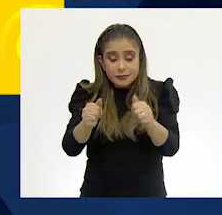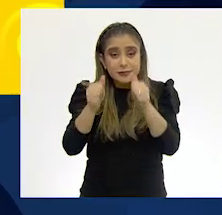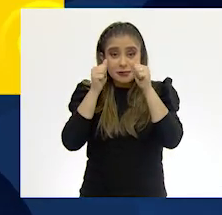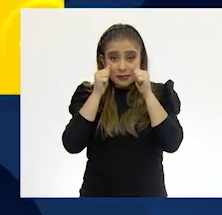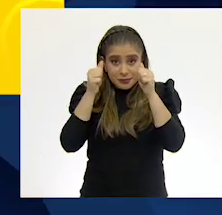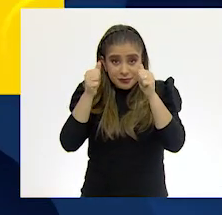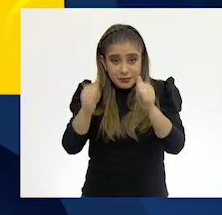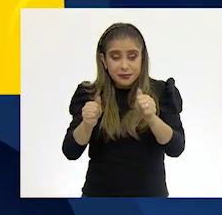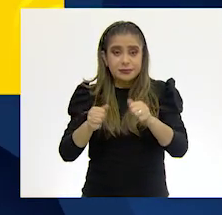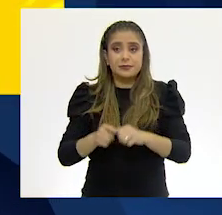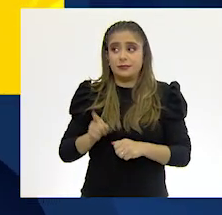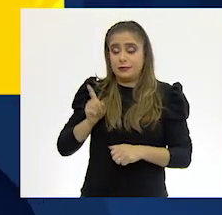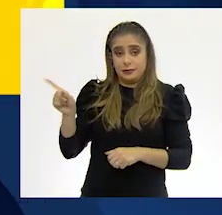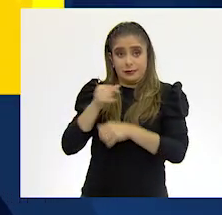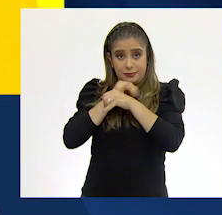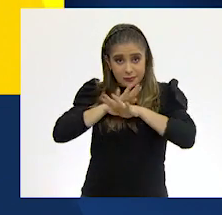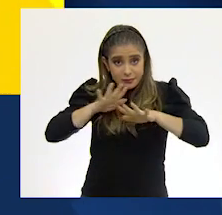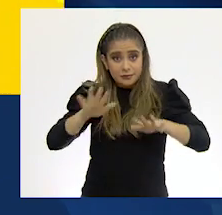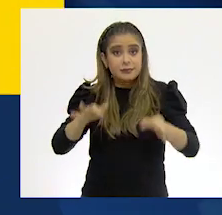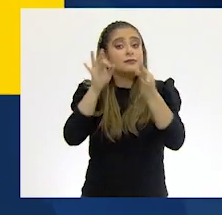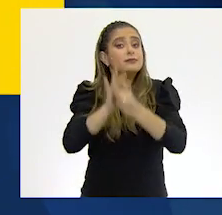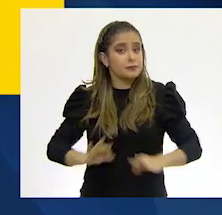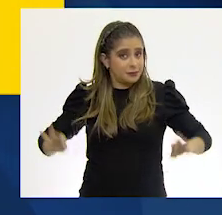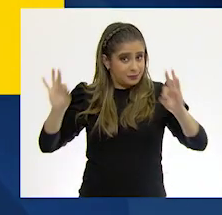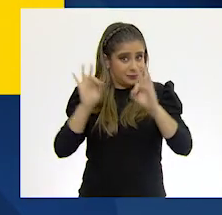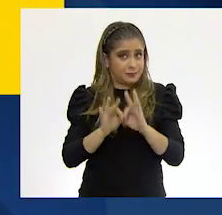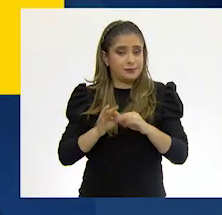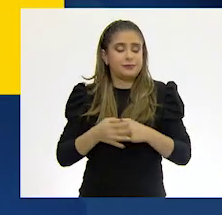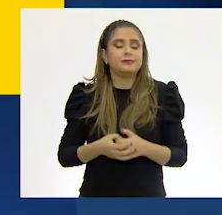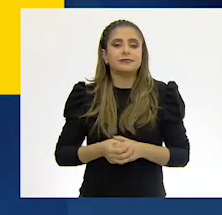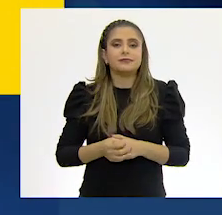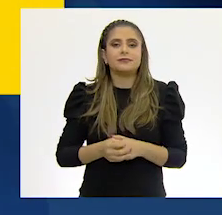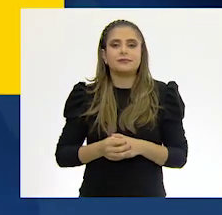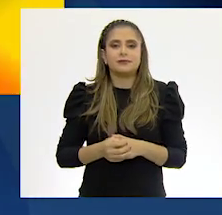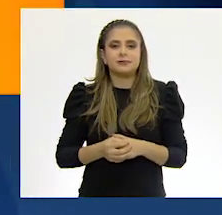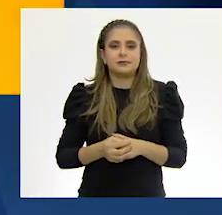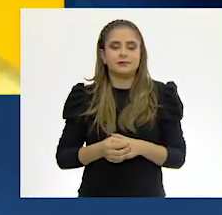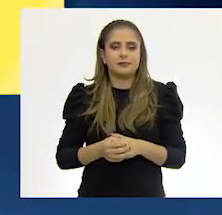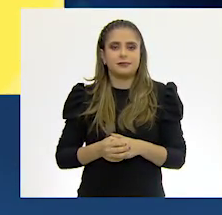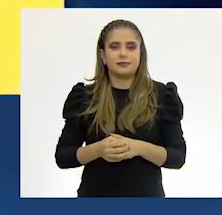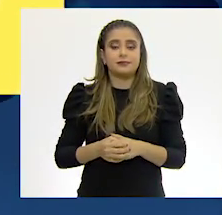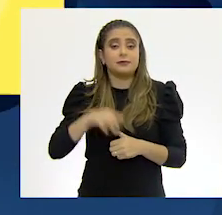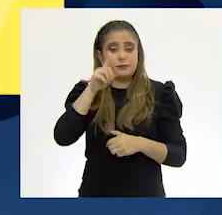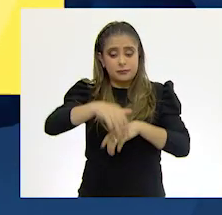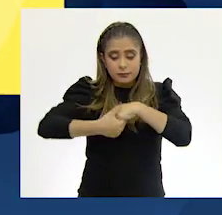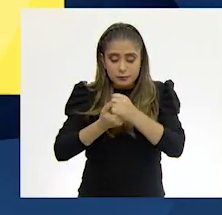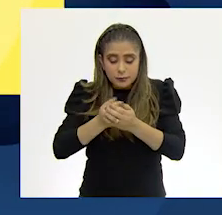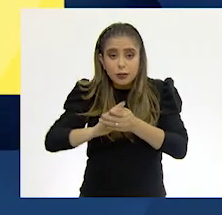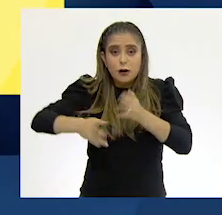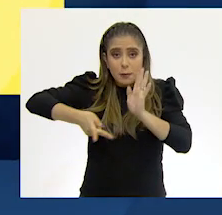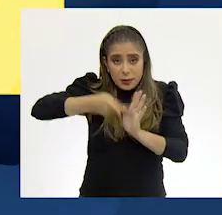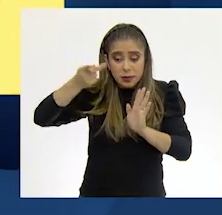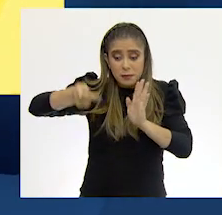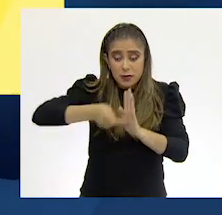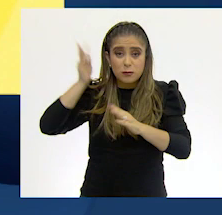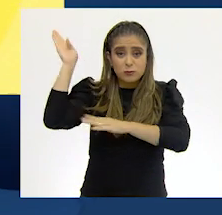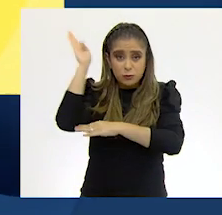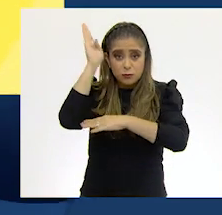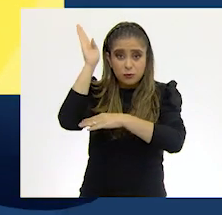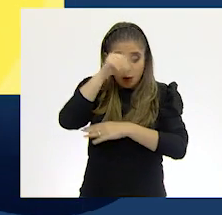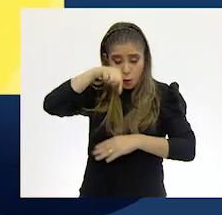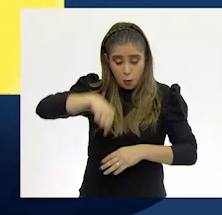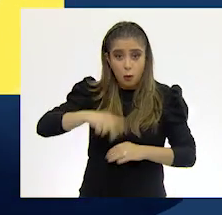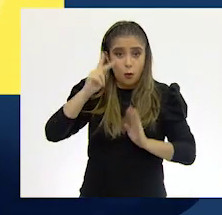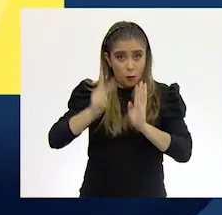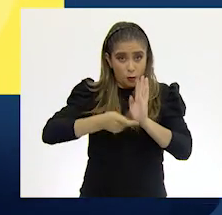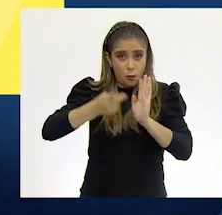¡Atención! ¡Atención! A continuación, información importante. Lavarnos las manos varias veces al día es